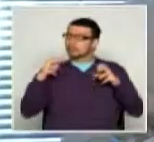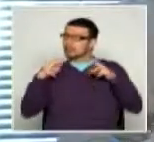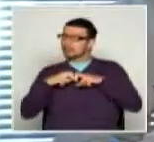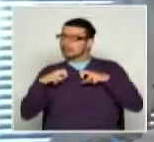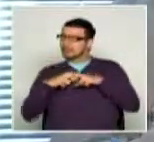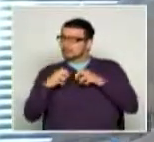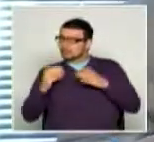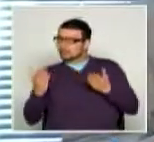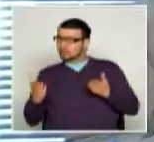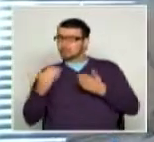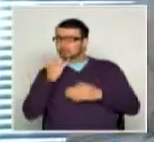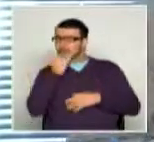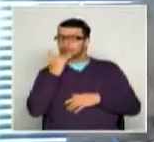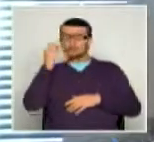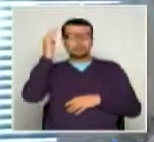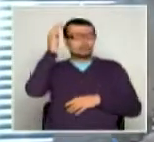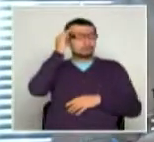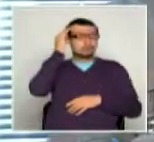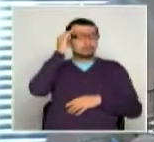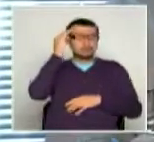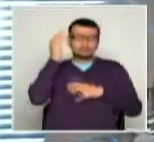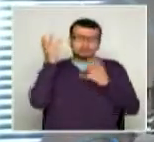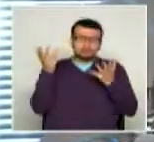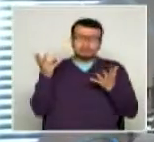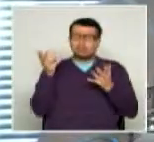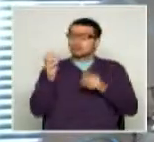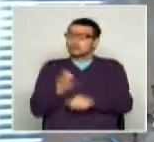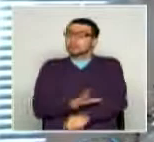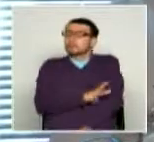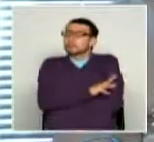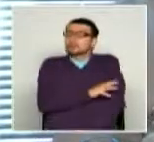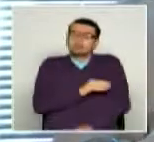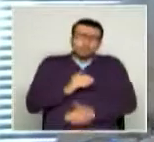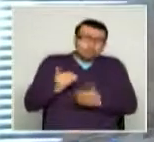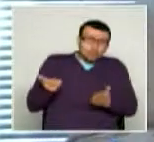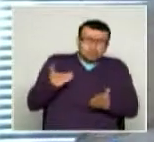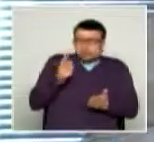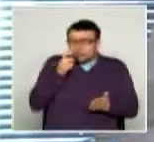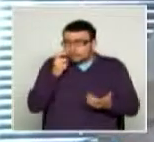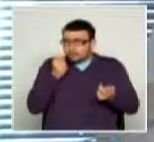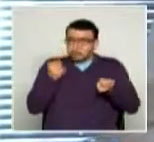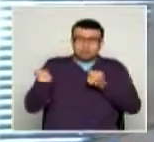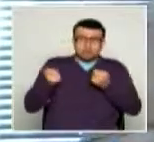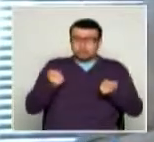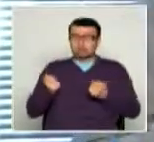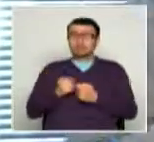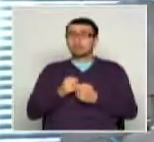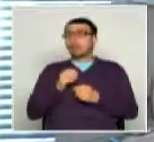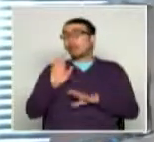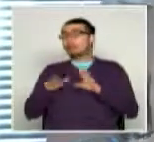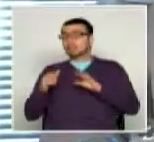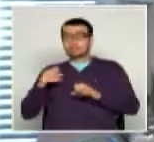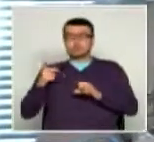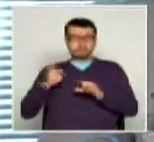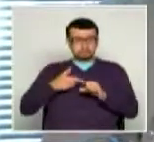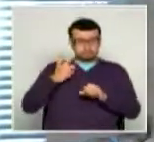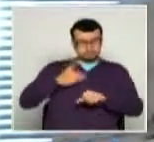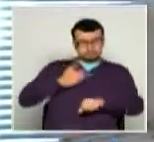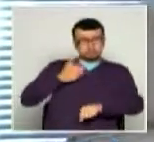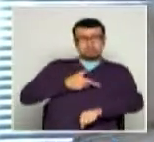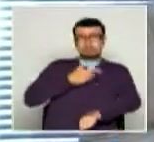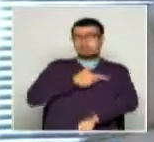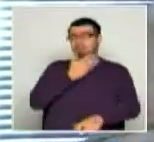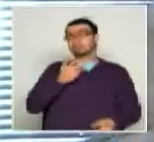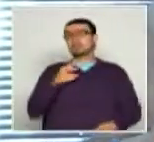electromagnéticos, campos mentales, campos emocionales, donde podemos aplicar desde un láser, desde un plasma, desde